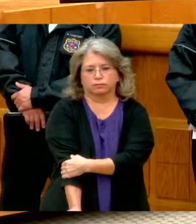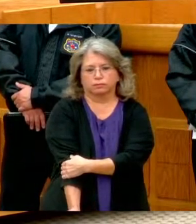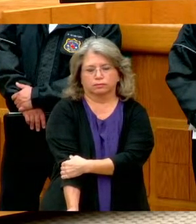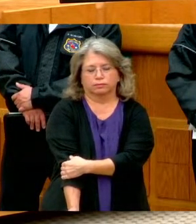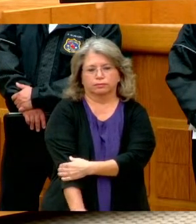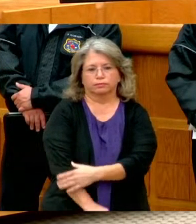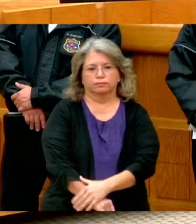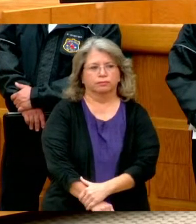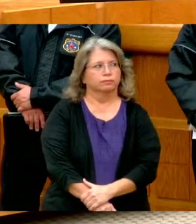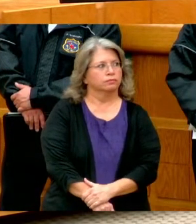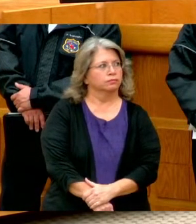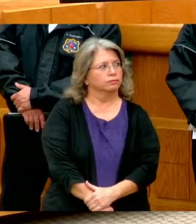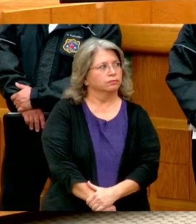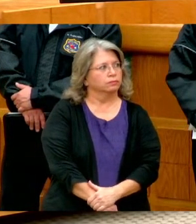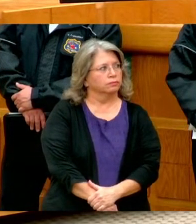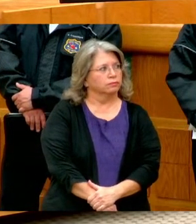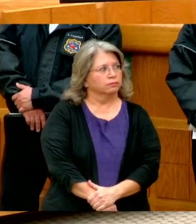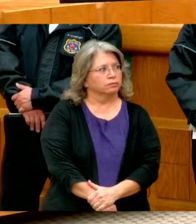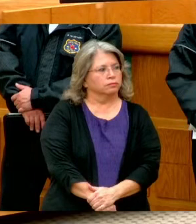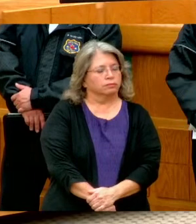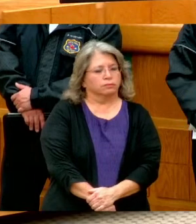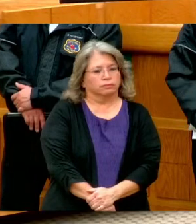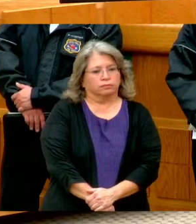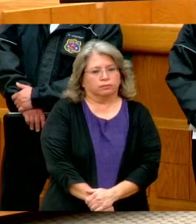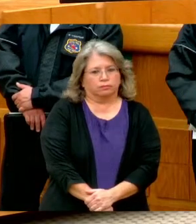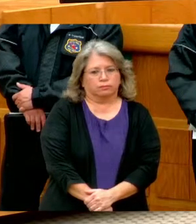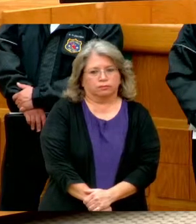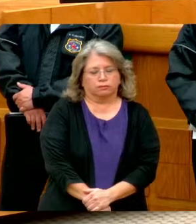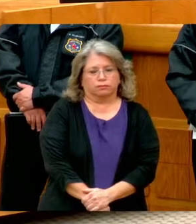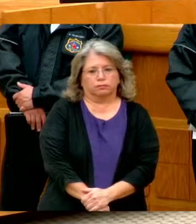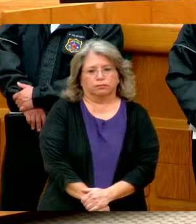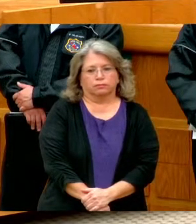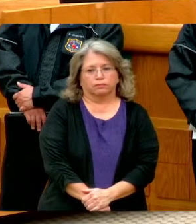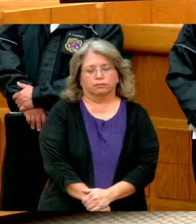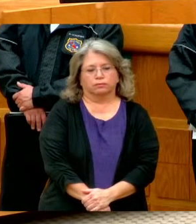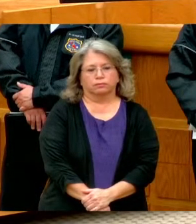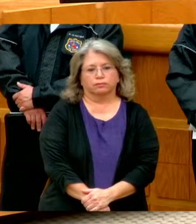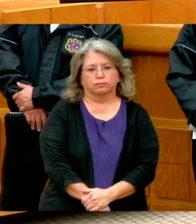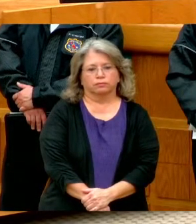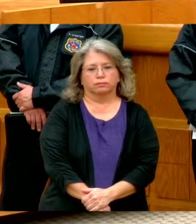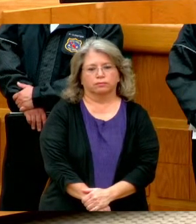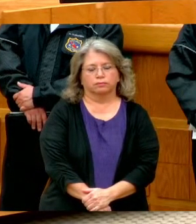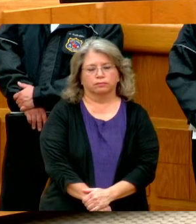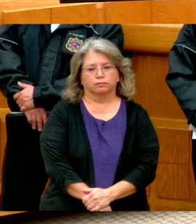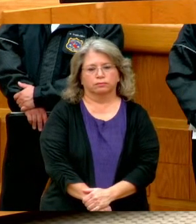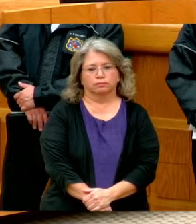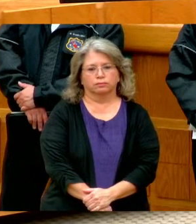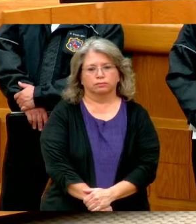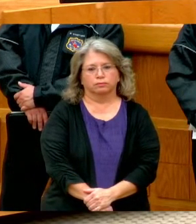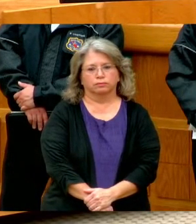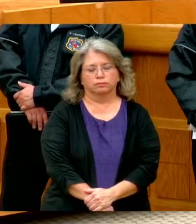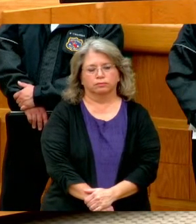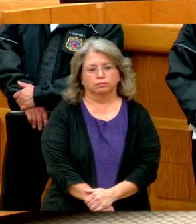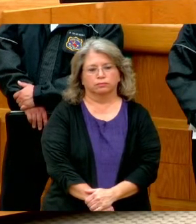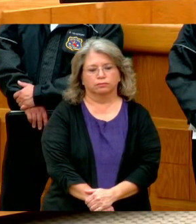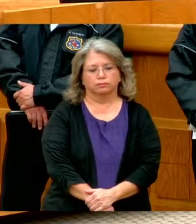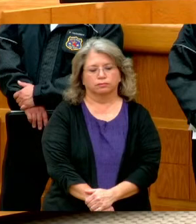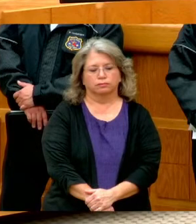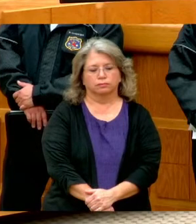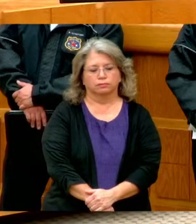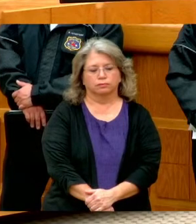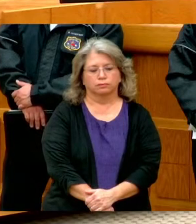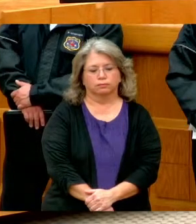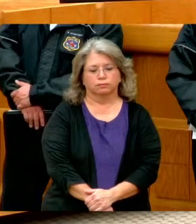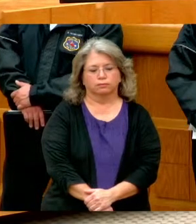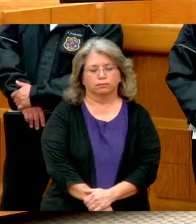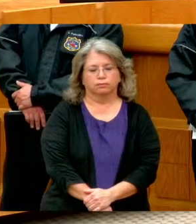más básica es hacer el ejemplo de colores. Vamos a suponer que el día es verde. Verde quiere